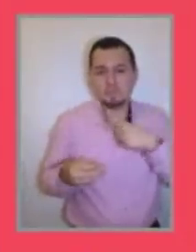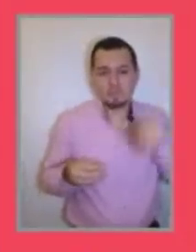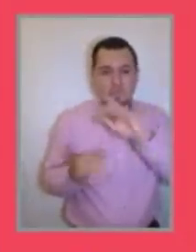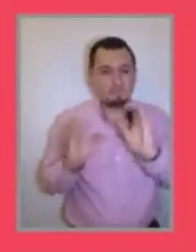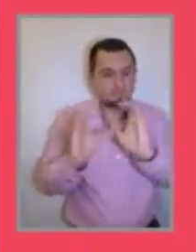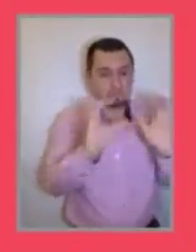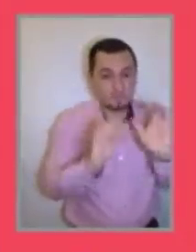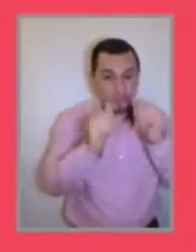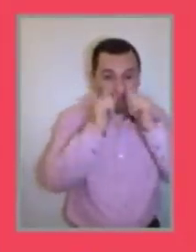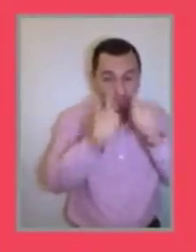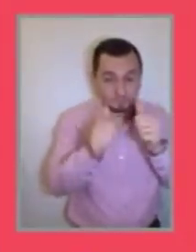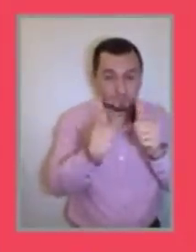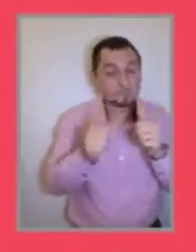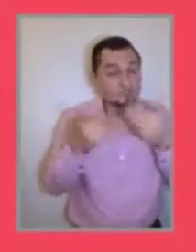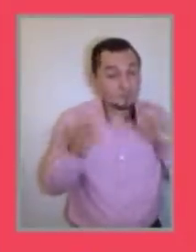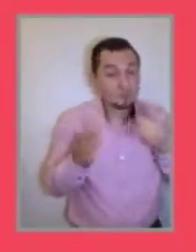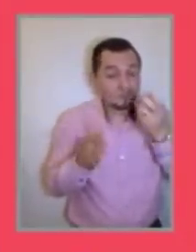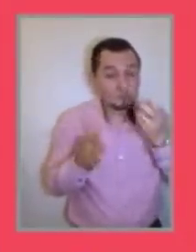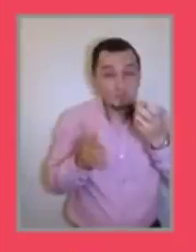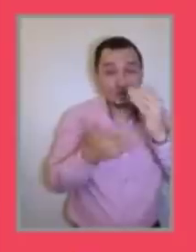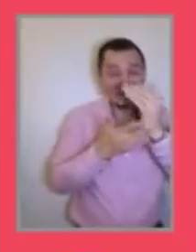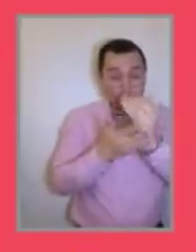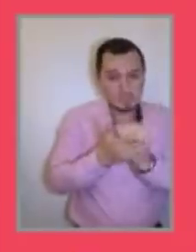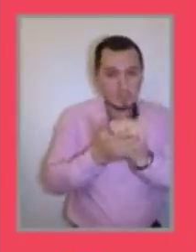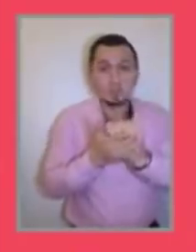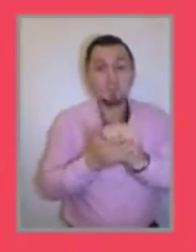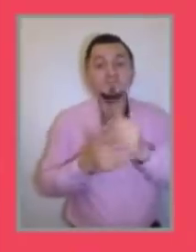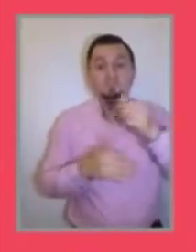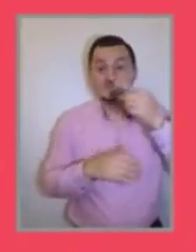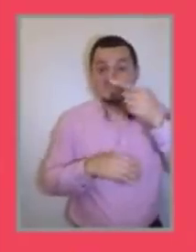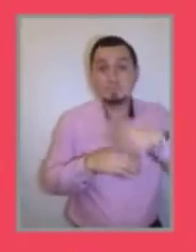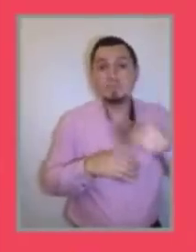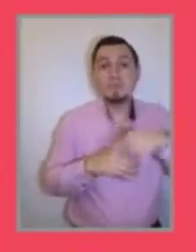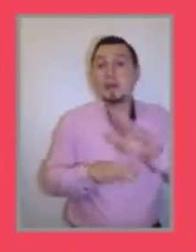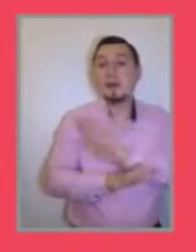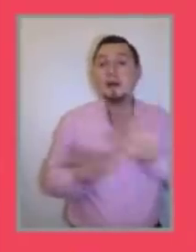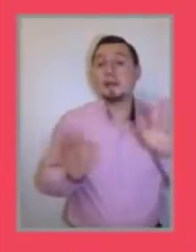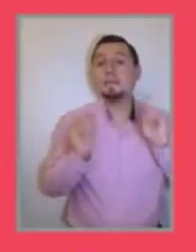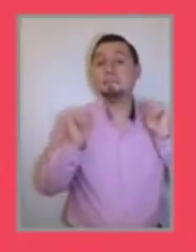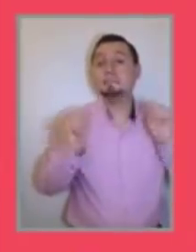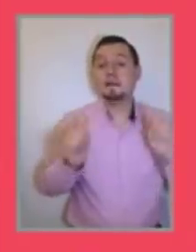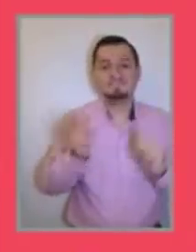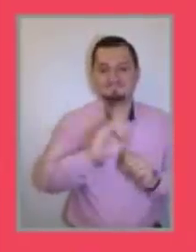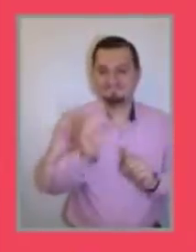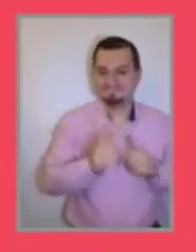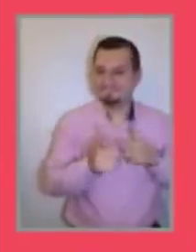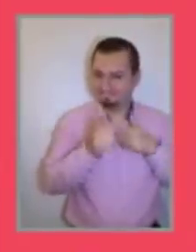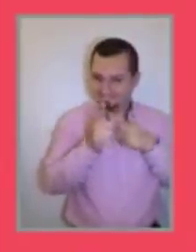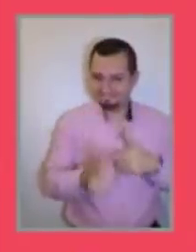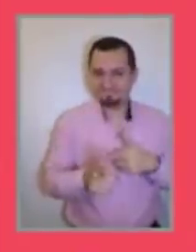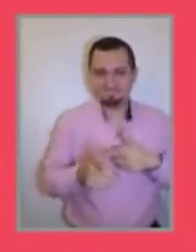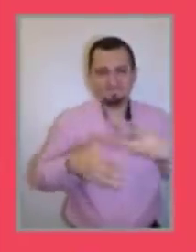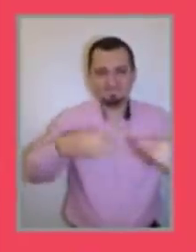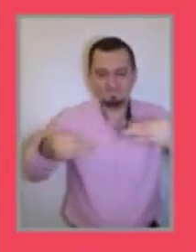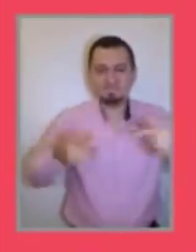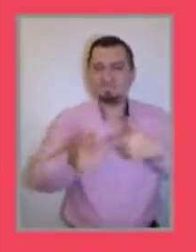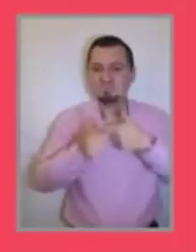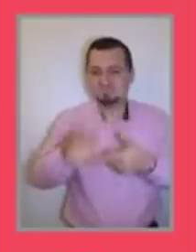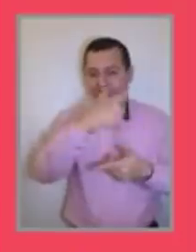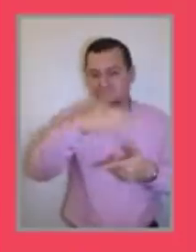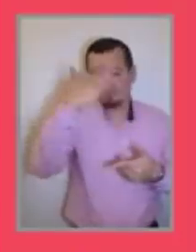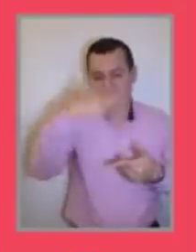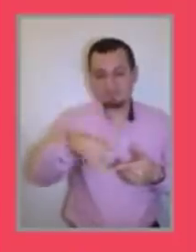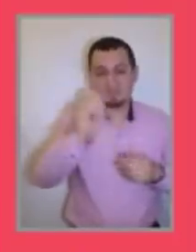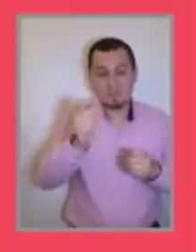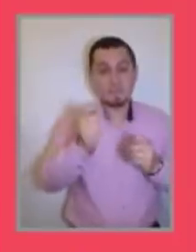atención. Entonces, el riesgo está presente. El ejercicio que vamos a hacer hacia adelante de regreso a